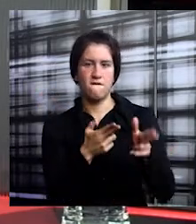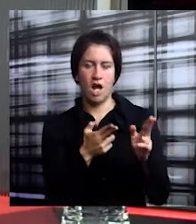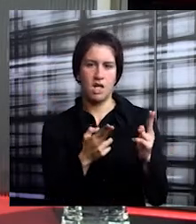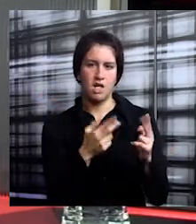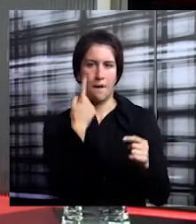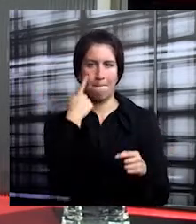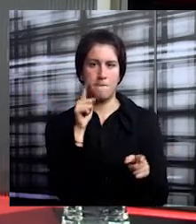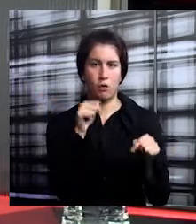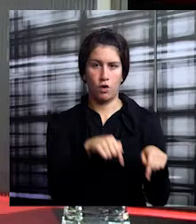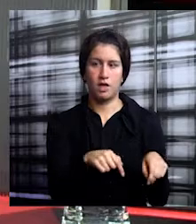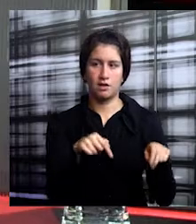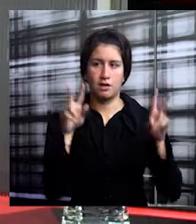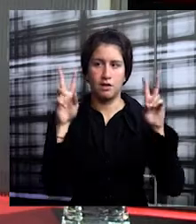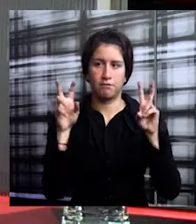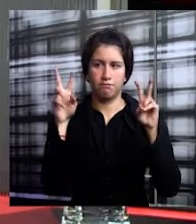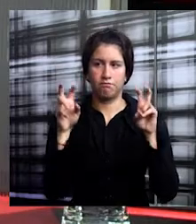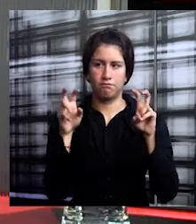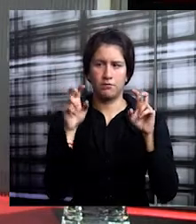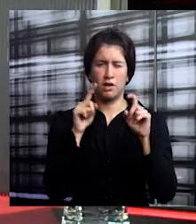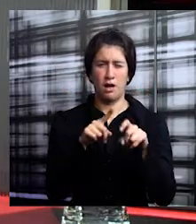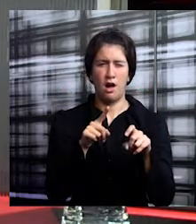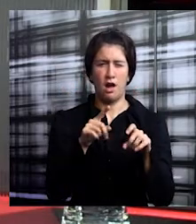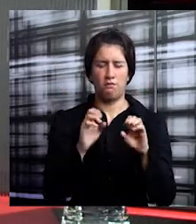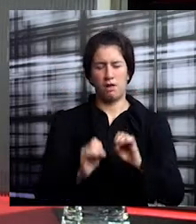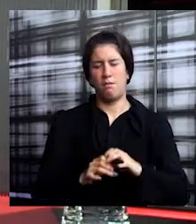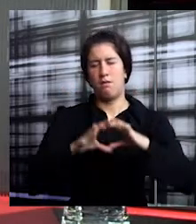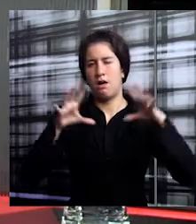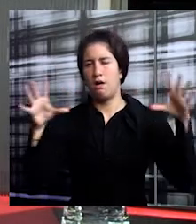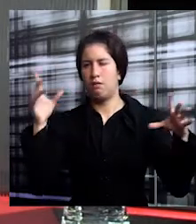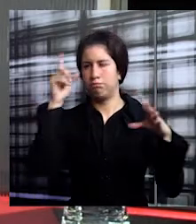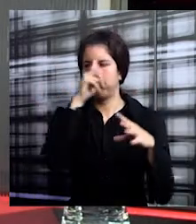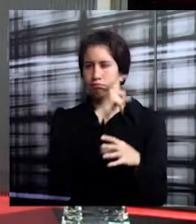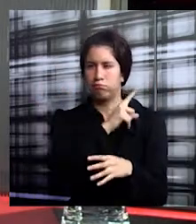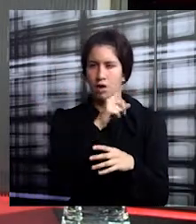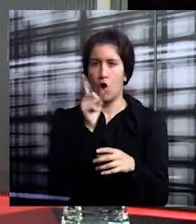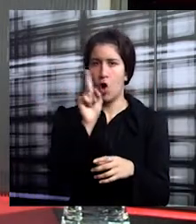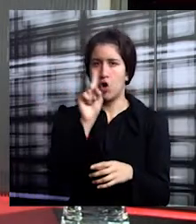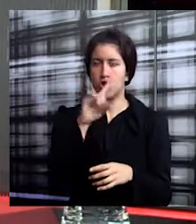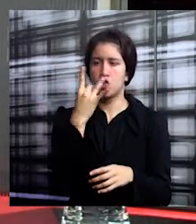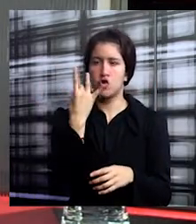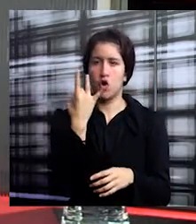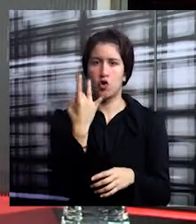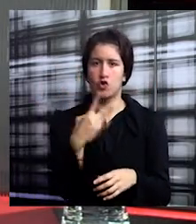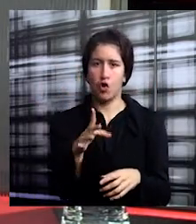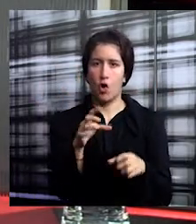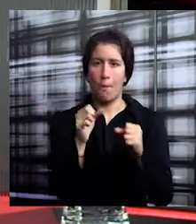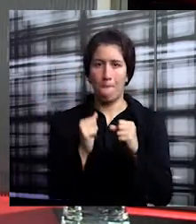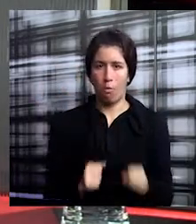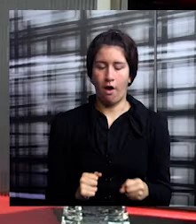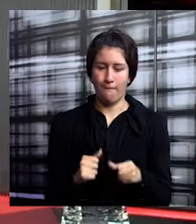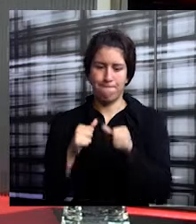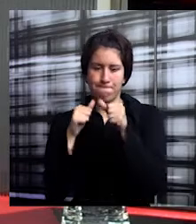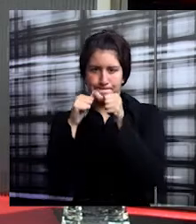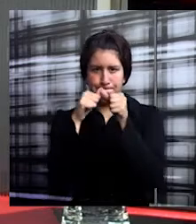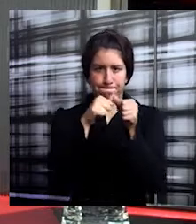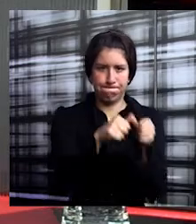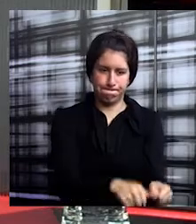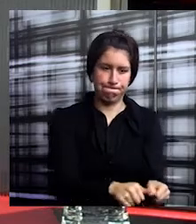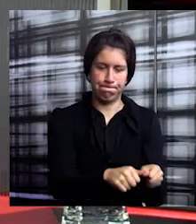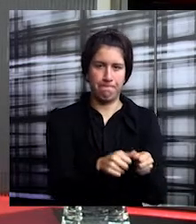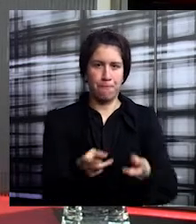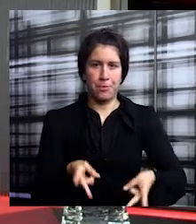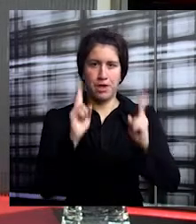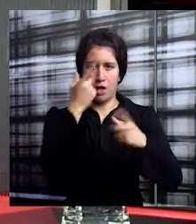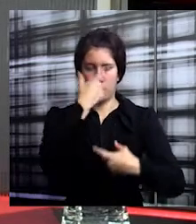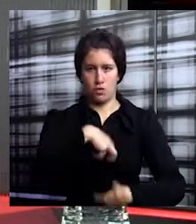complejo. El Estado no solo puede violar los derechos humanos suyos, los míos, de cualquiera de los que estamos acá, por acción a